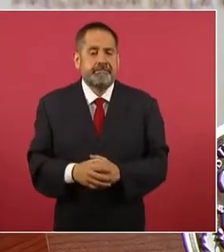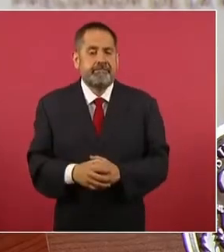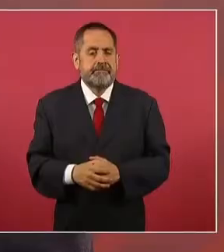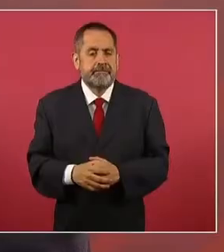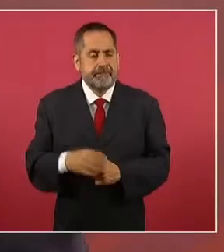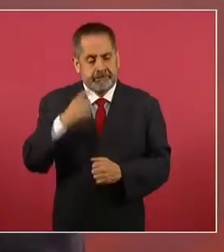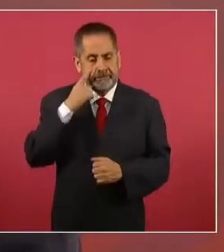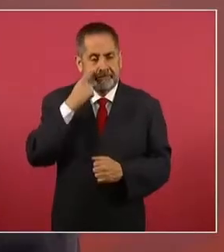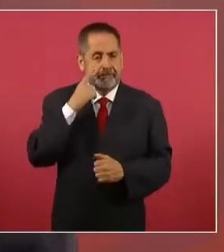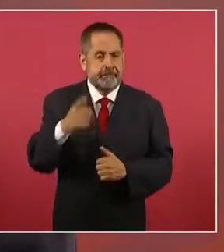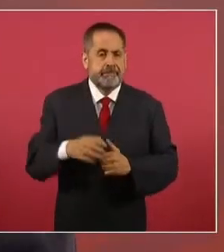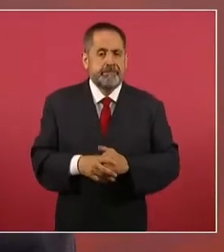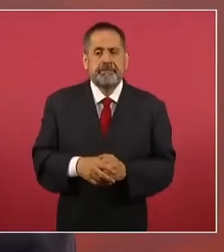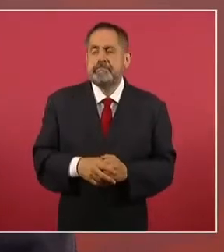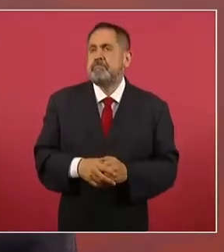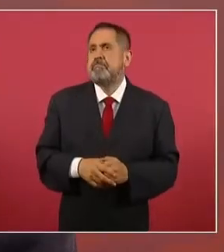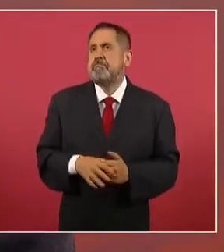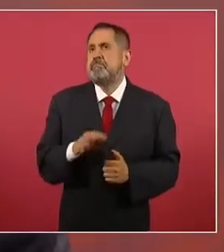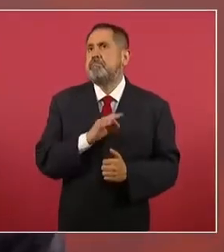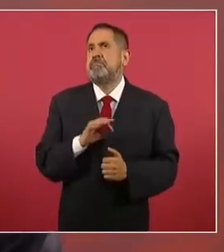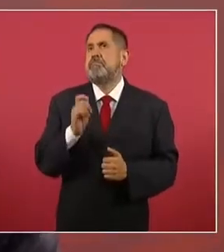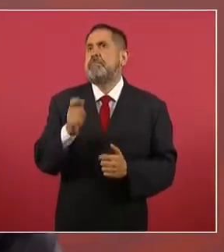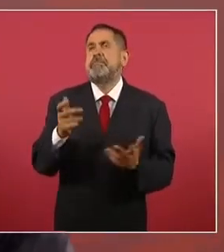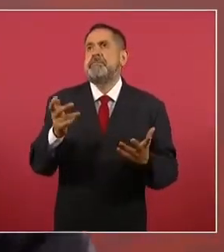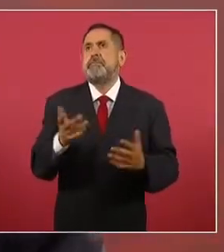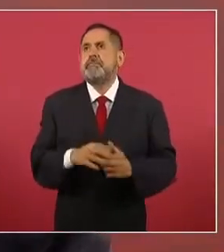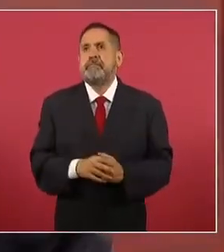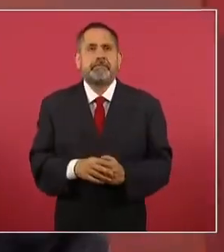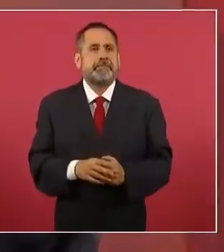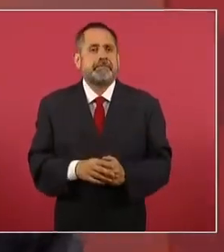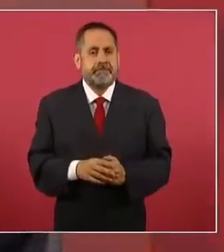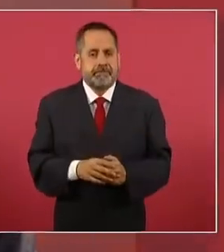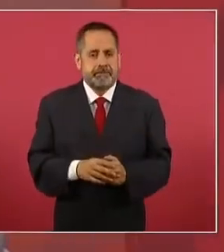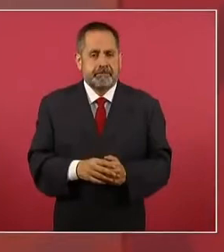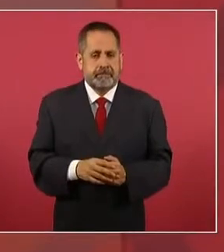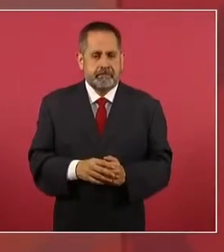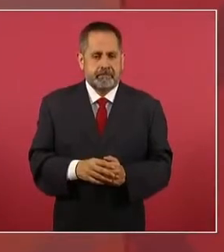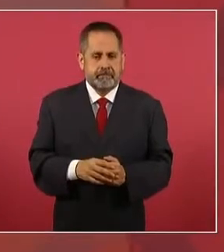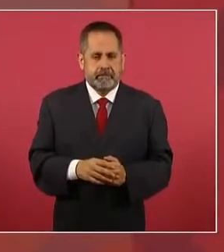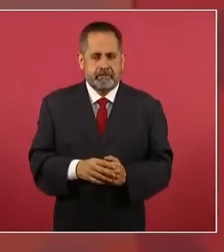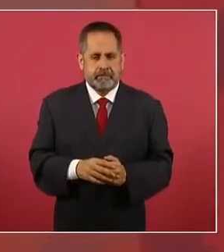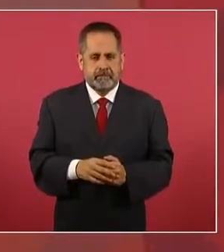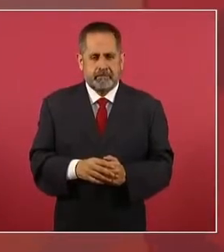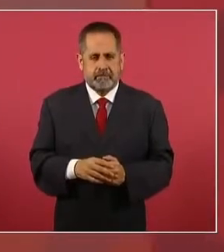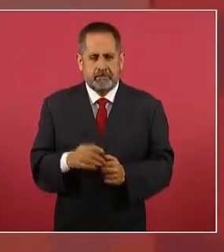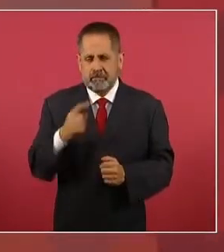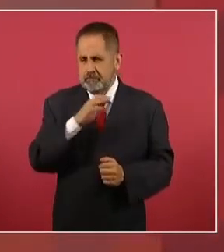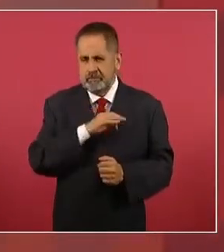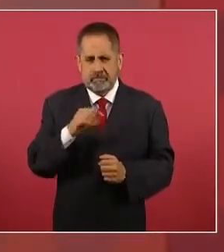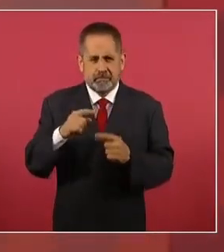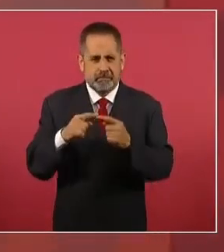Fíjense que faltan como más de 2 años para la elección.